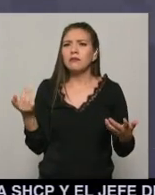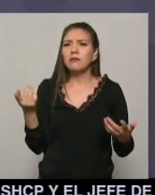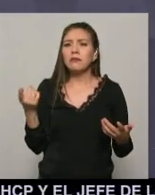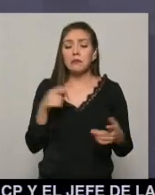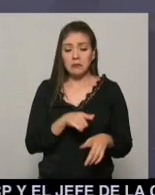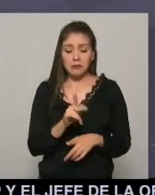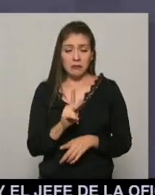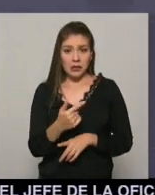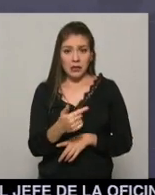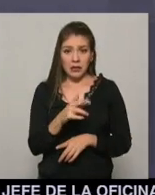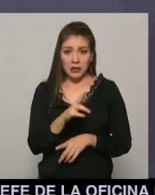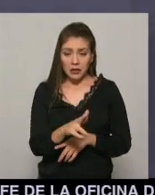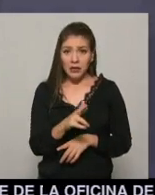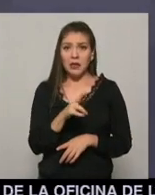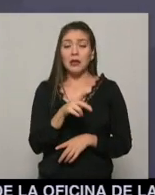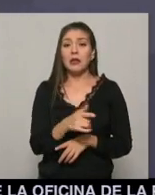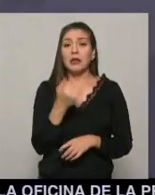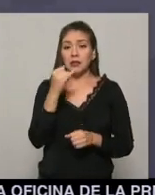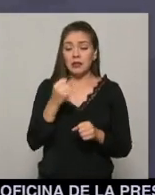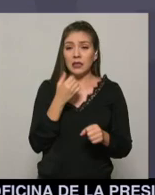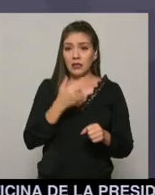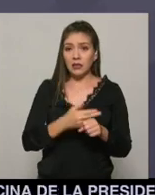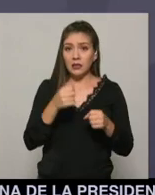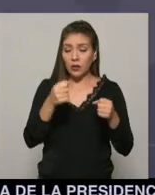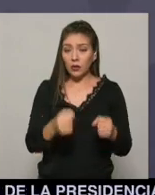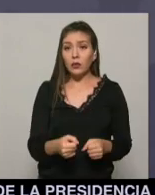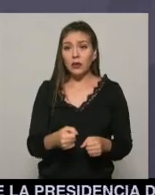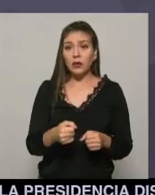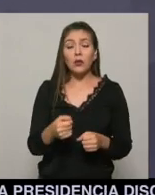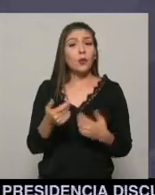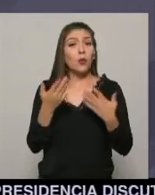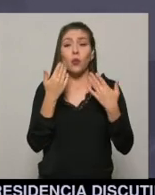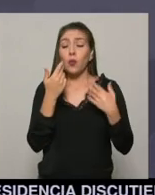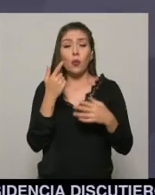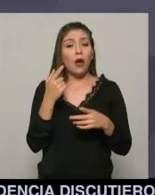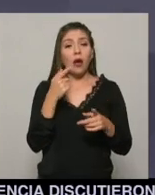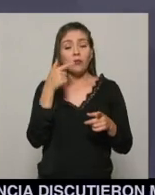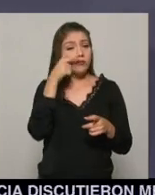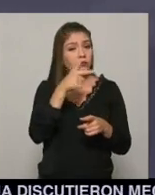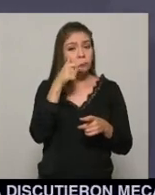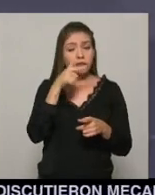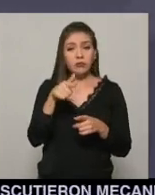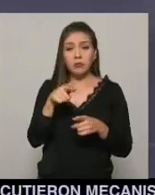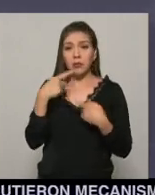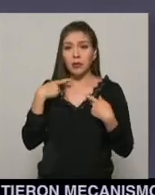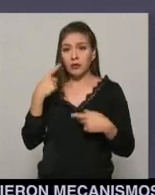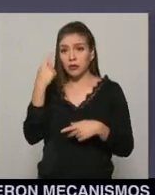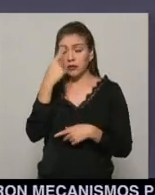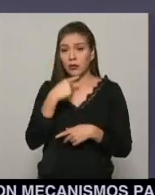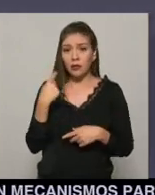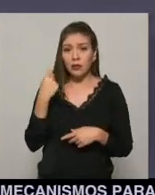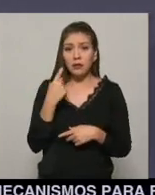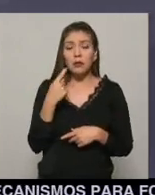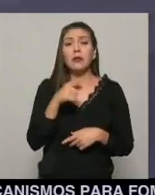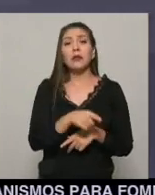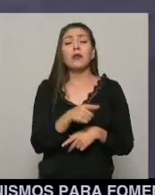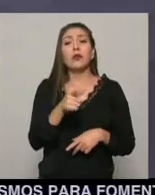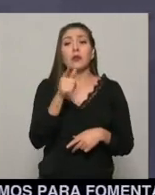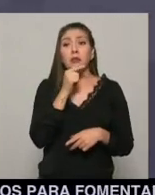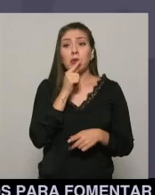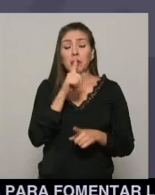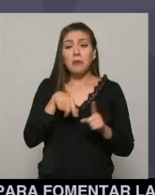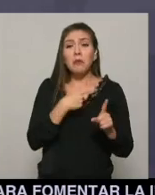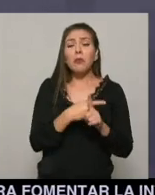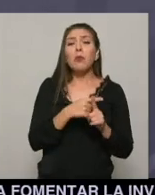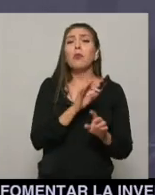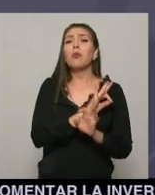la Procuraduría, para la Secretaría de Seguridad Pública, al no haber una, entre comillas, identificación plena de la víctima, pues los sujetos, estos policías agresores, violadores, podrían